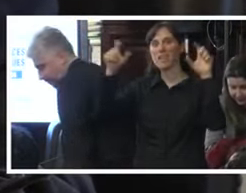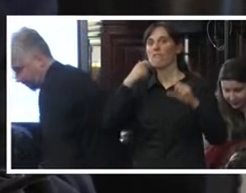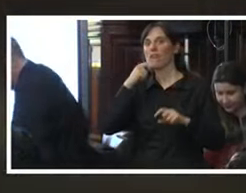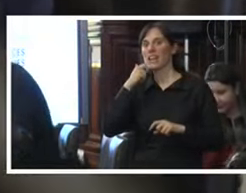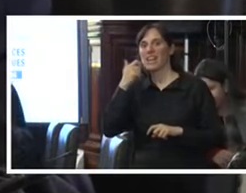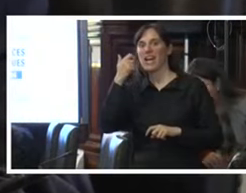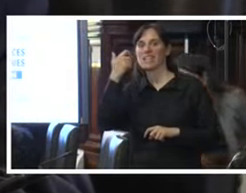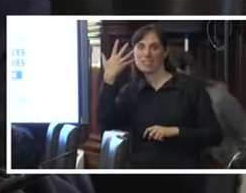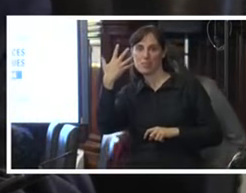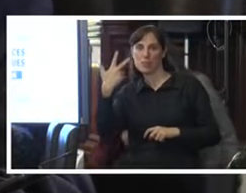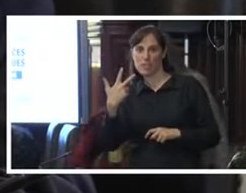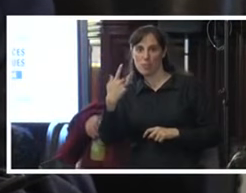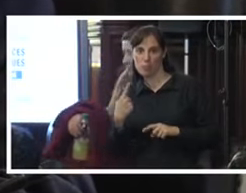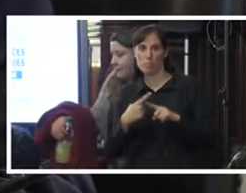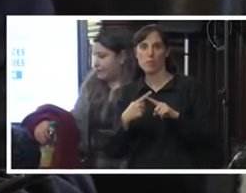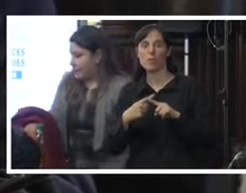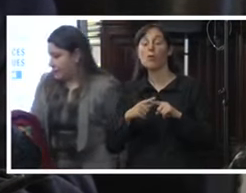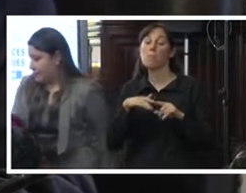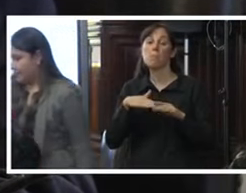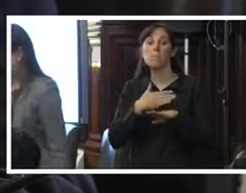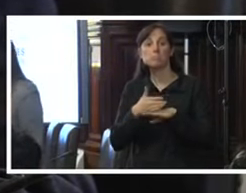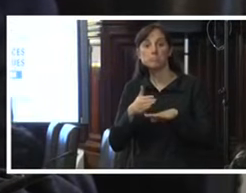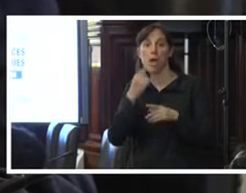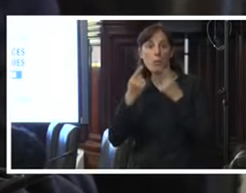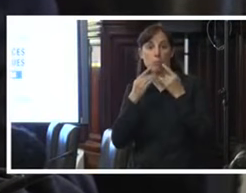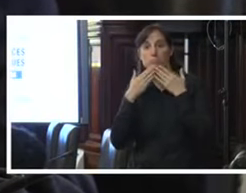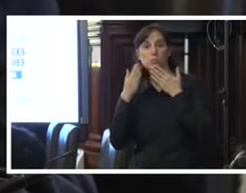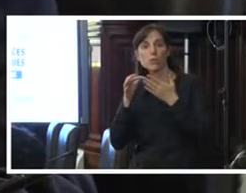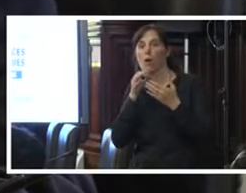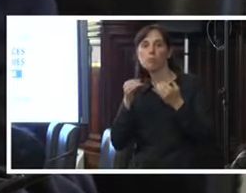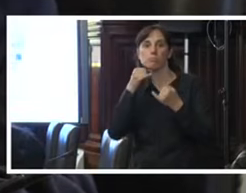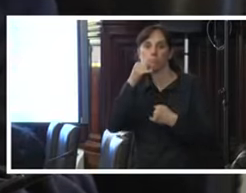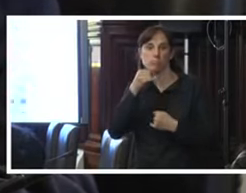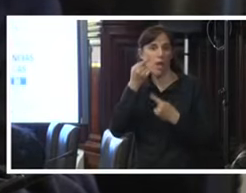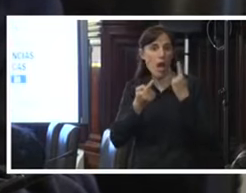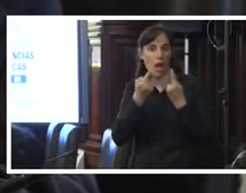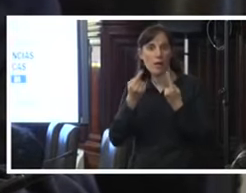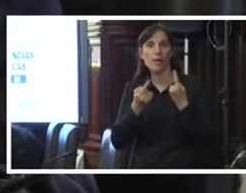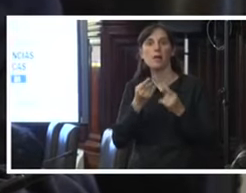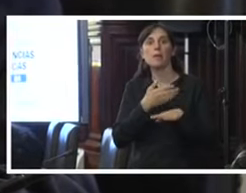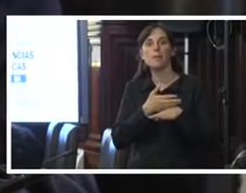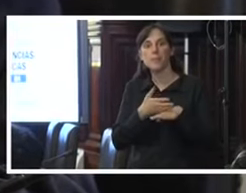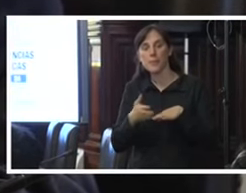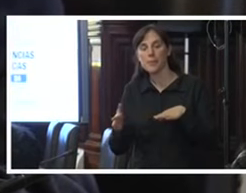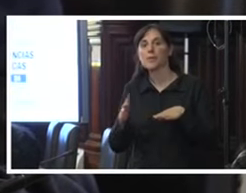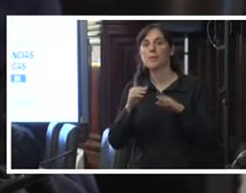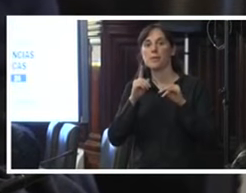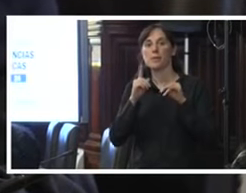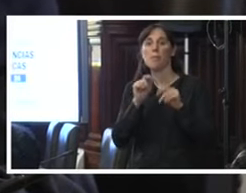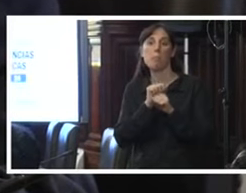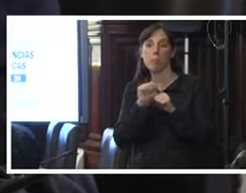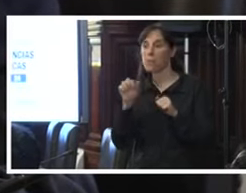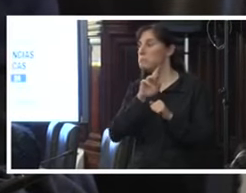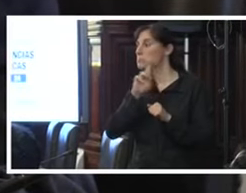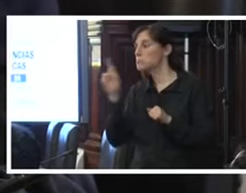1 luego nosotros haremos alguna pregunta o comentario y luego tendrán el tiempo restante para poder responder o